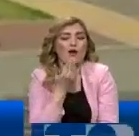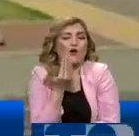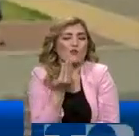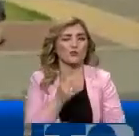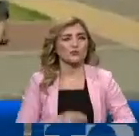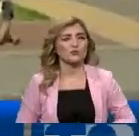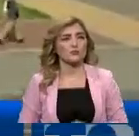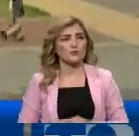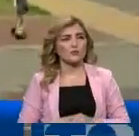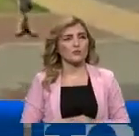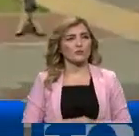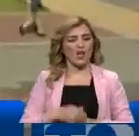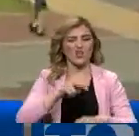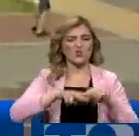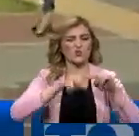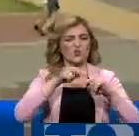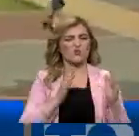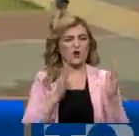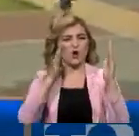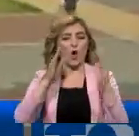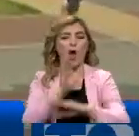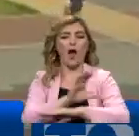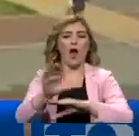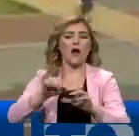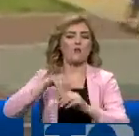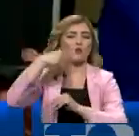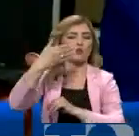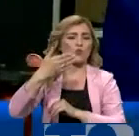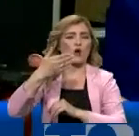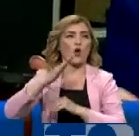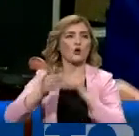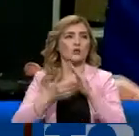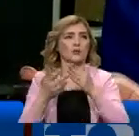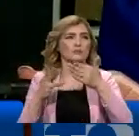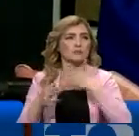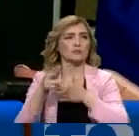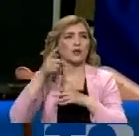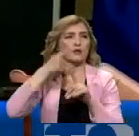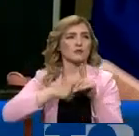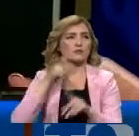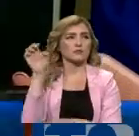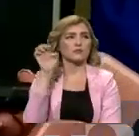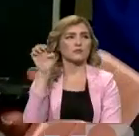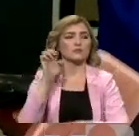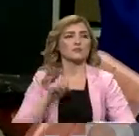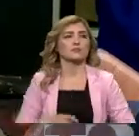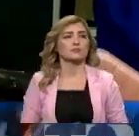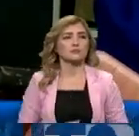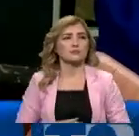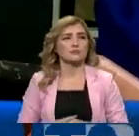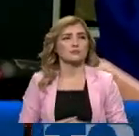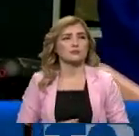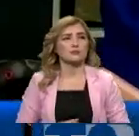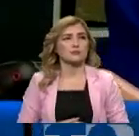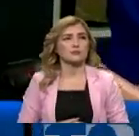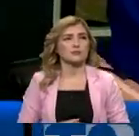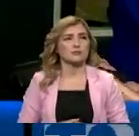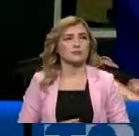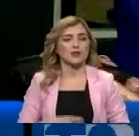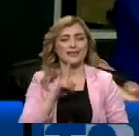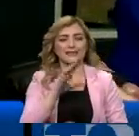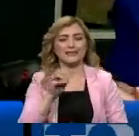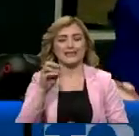lo que también se suman las escuelas rurales reinauguradas. En el mes de enero estamos ya entregando 100 en